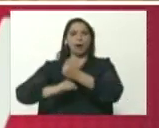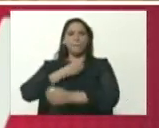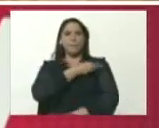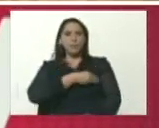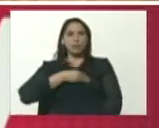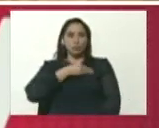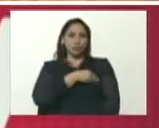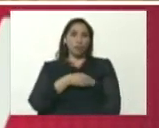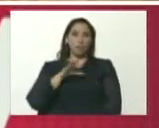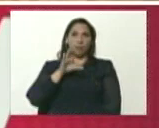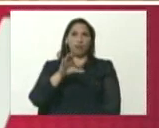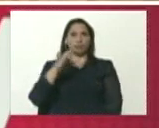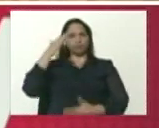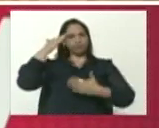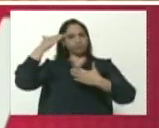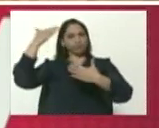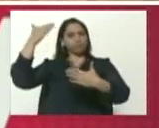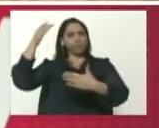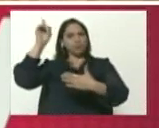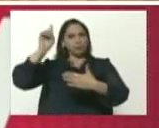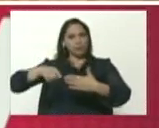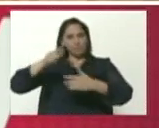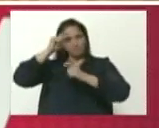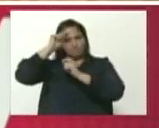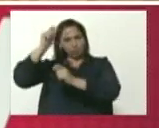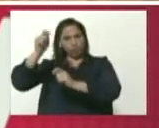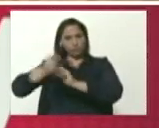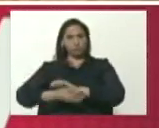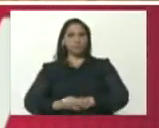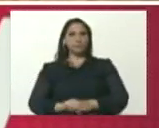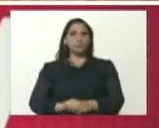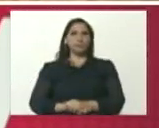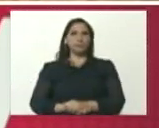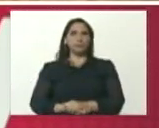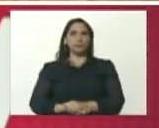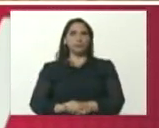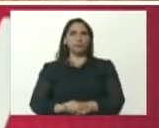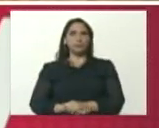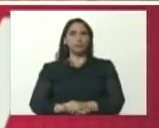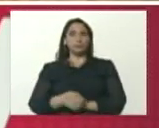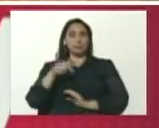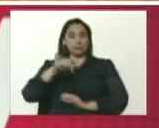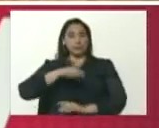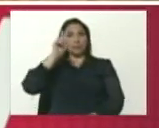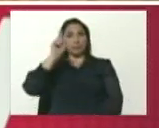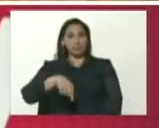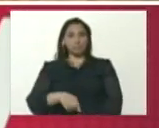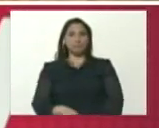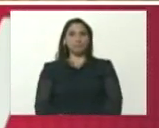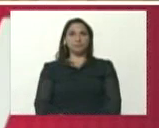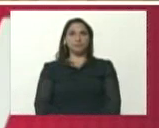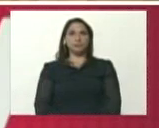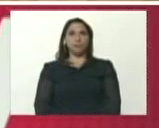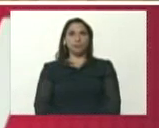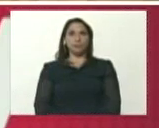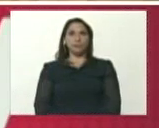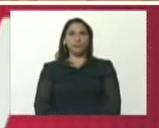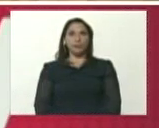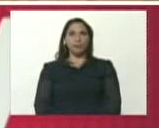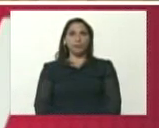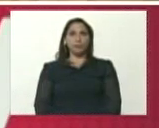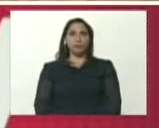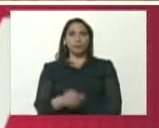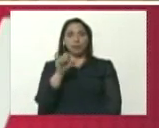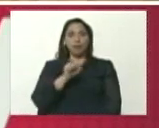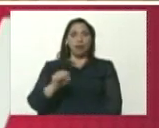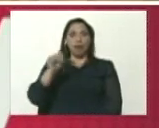país. Mi saludo, pues, y mi amor. Por aquí tengo, mira esto.